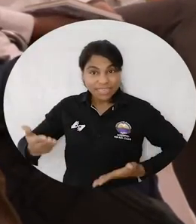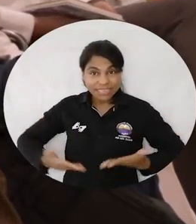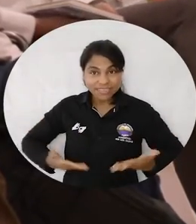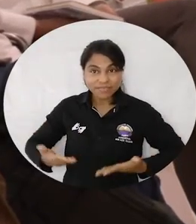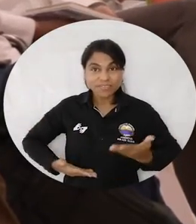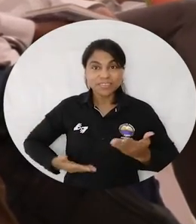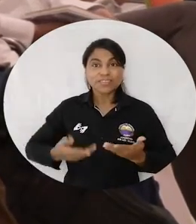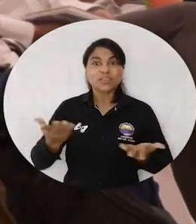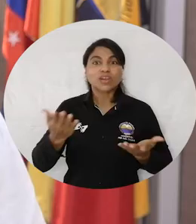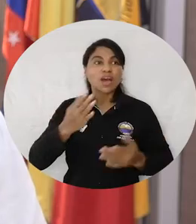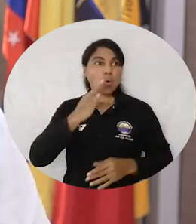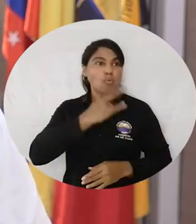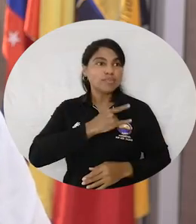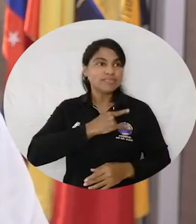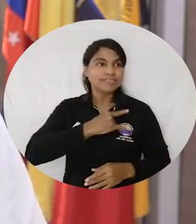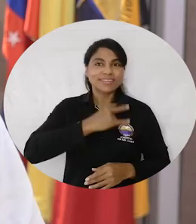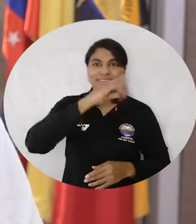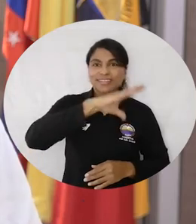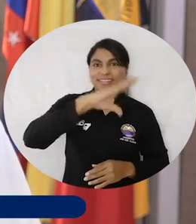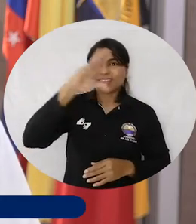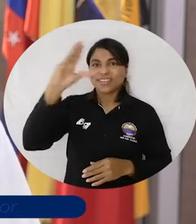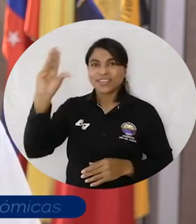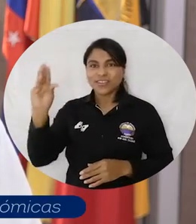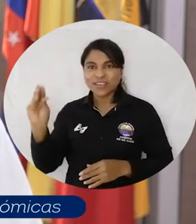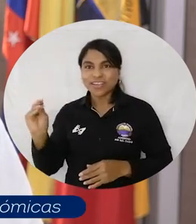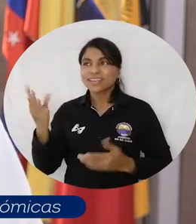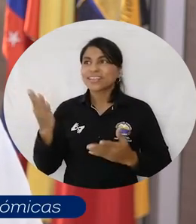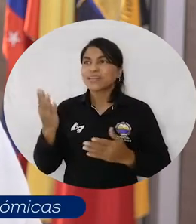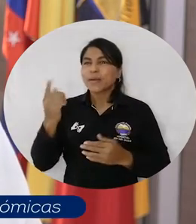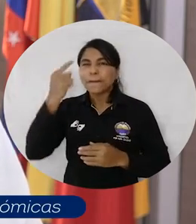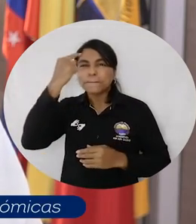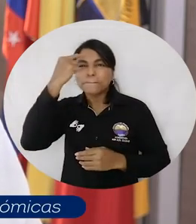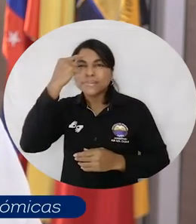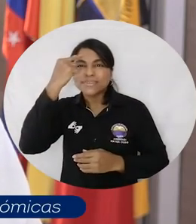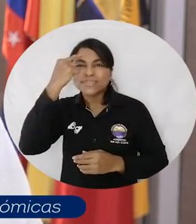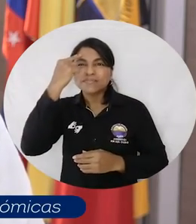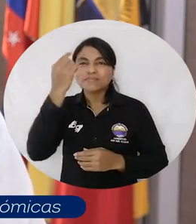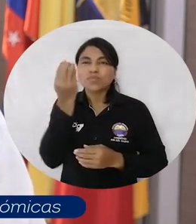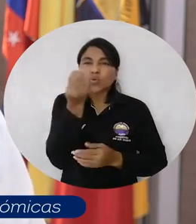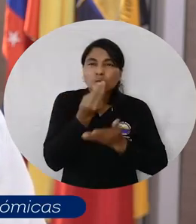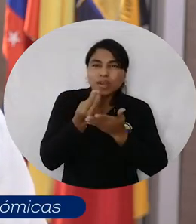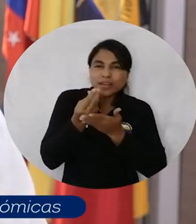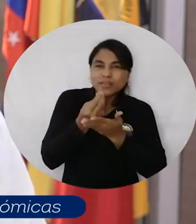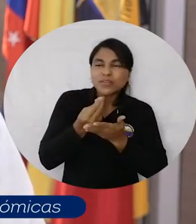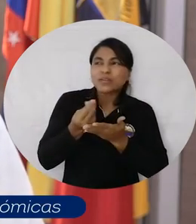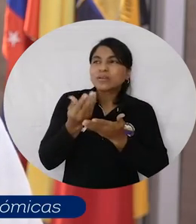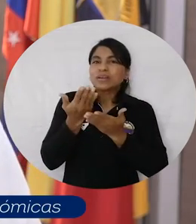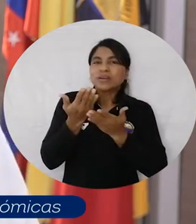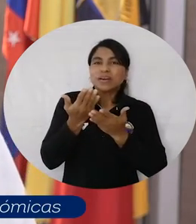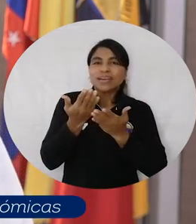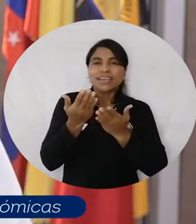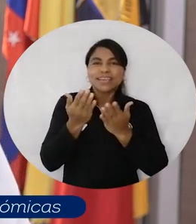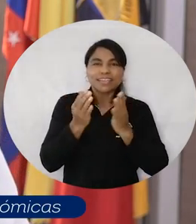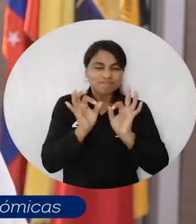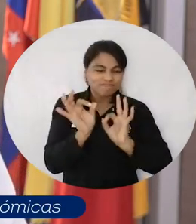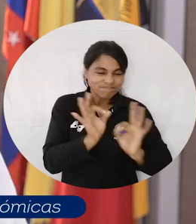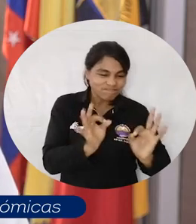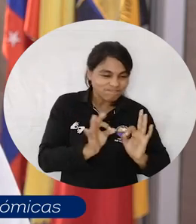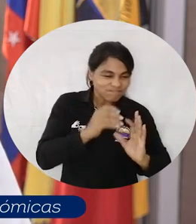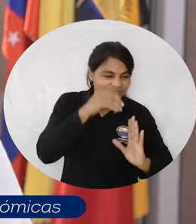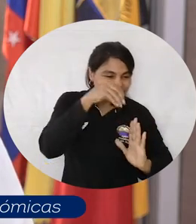las universidades de la región Caribe el pensamiento económico que se